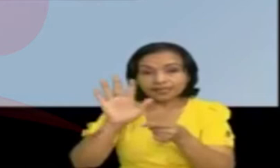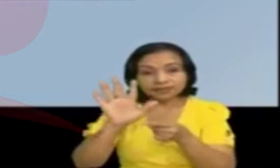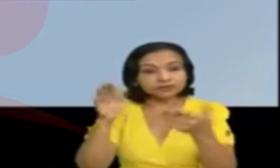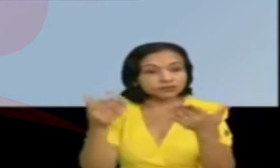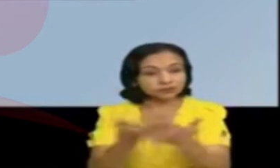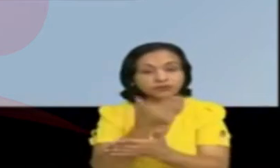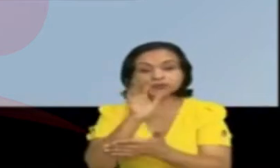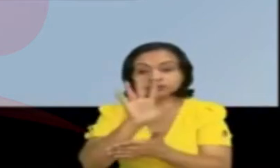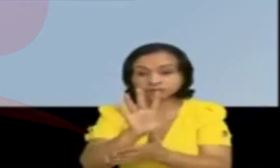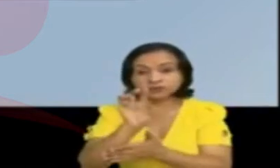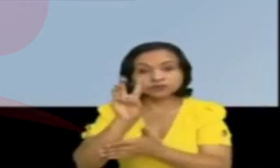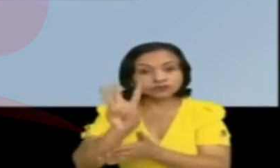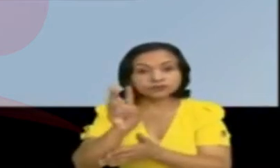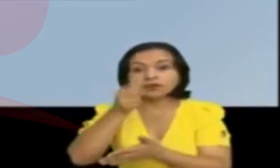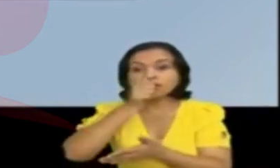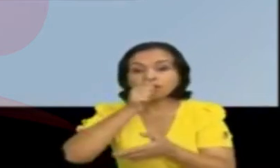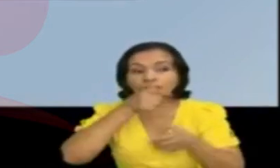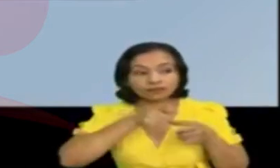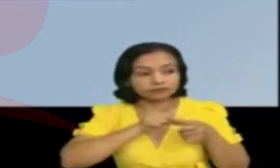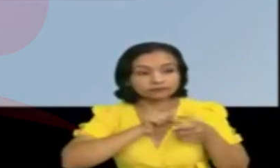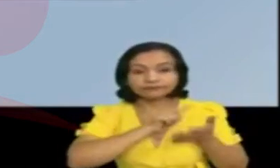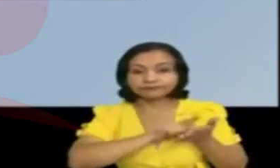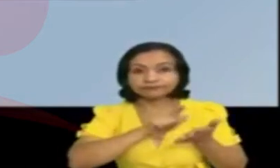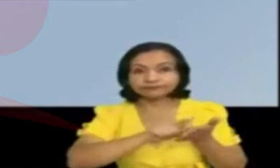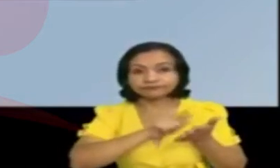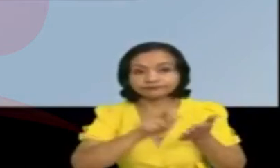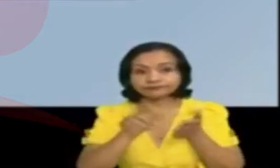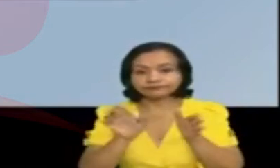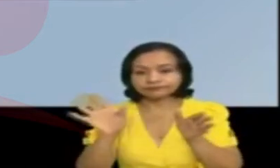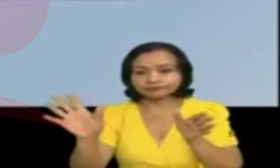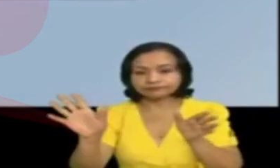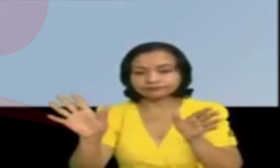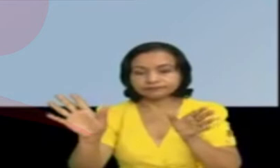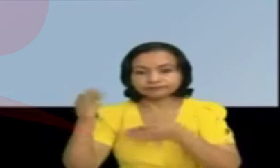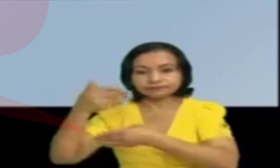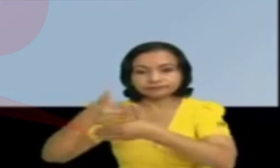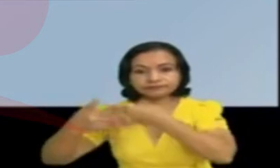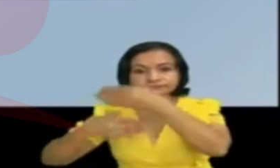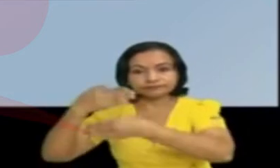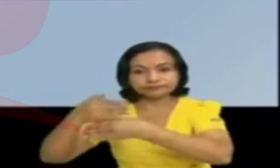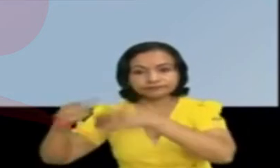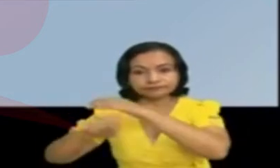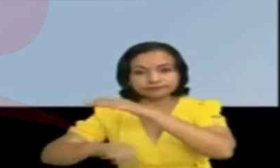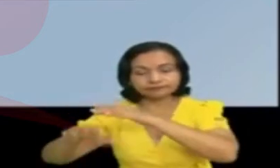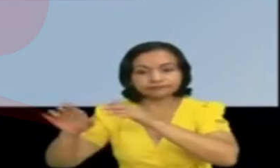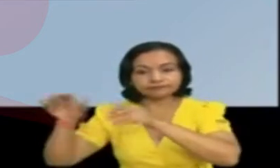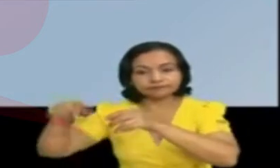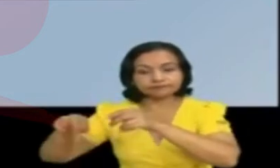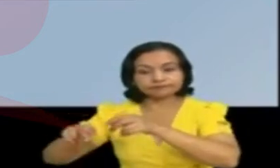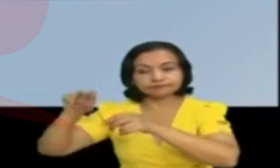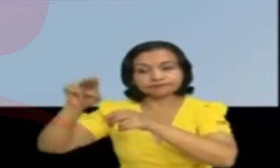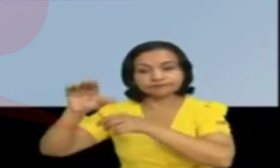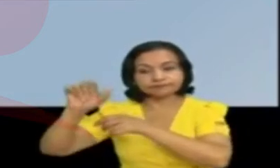tenemos 53 en agua potable y saneamiento. A un lado tenemos los 5 proyectos de infraestructura social en la costa Caribe Norte,